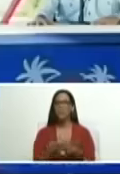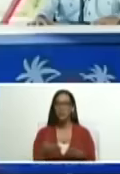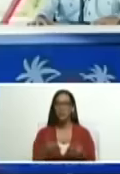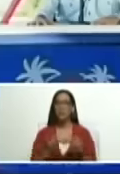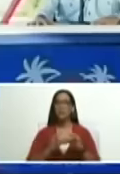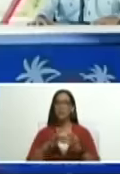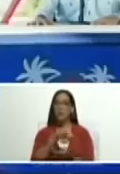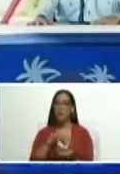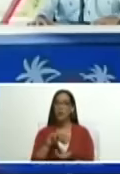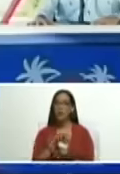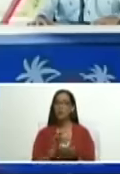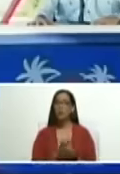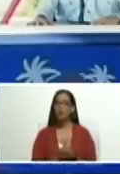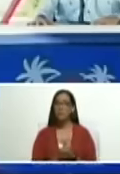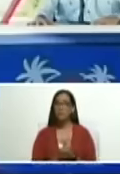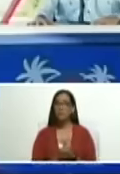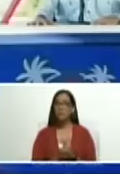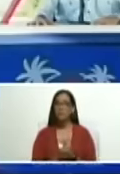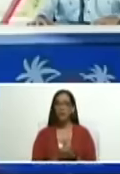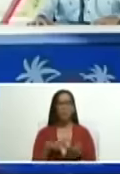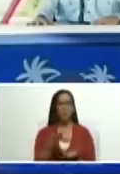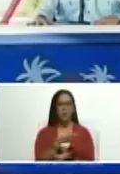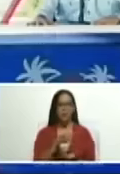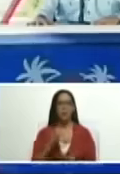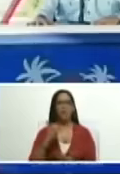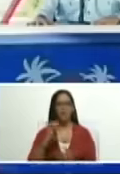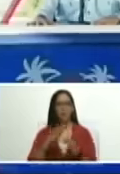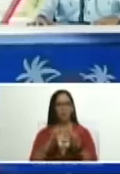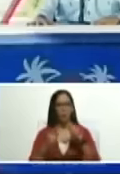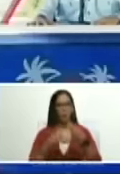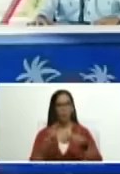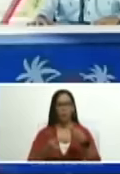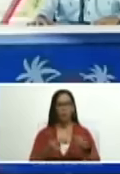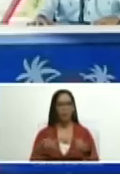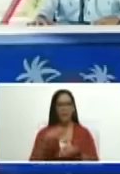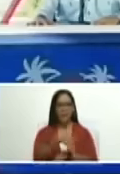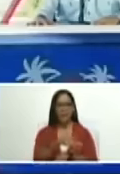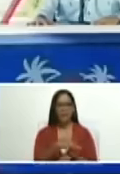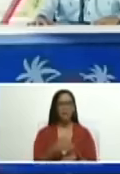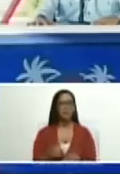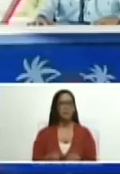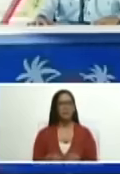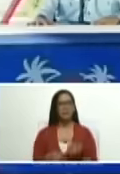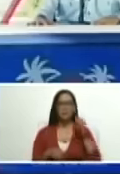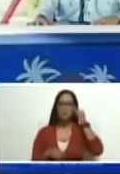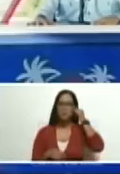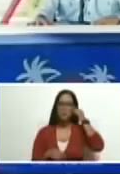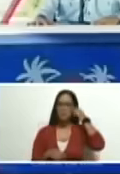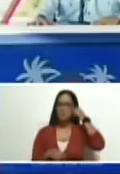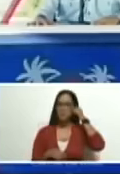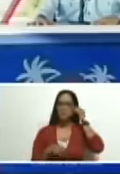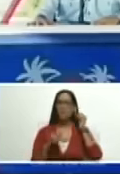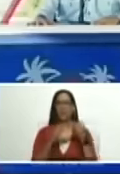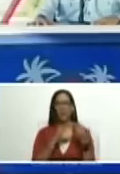temas? Problemas que hay todos los días en la calle, en la esquina, por acá, en la avenida, en la